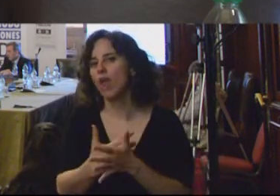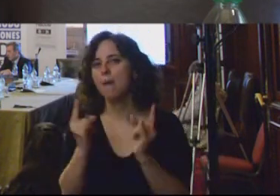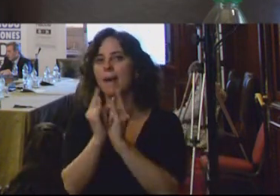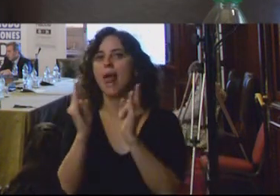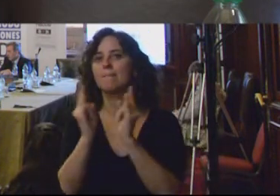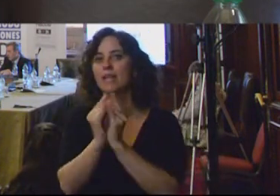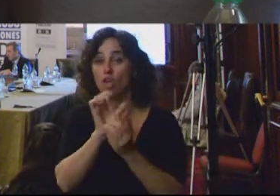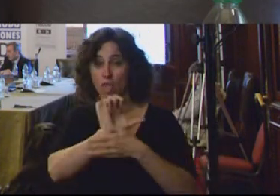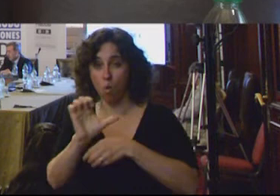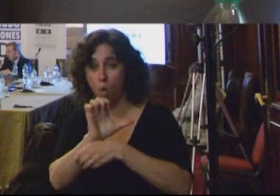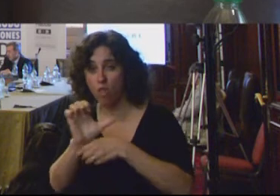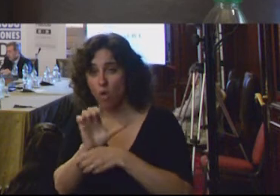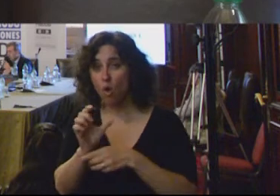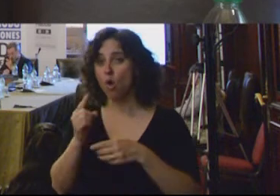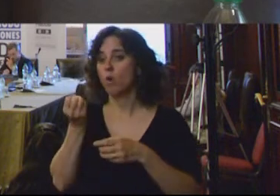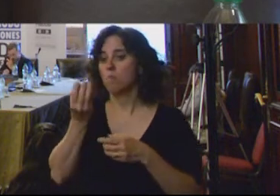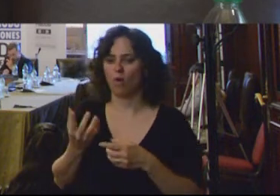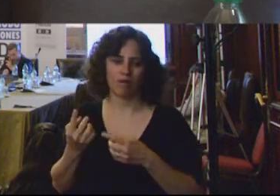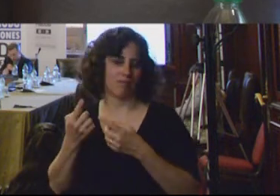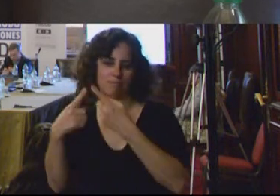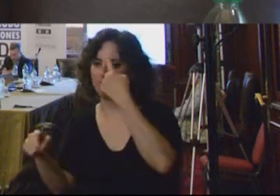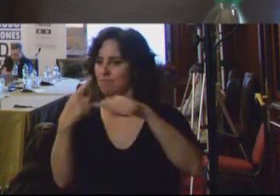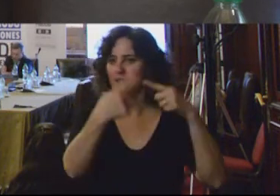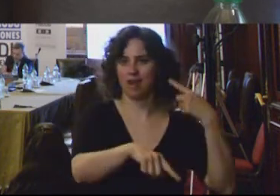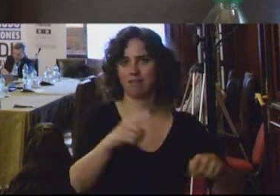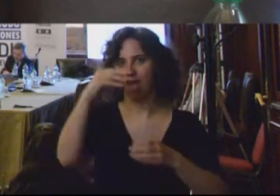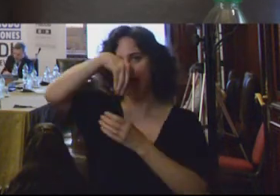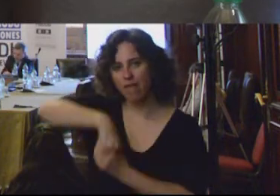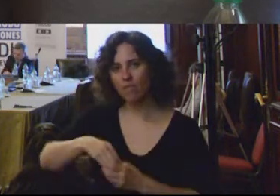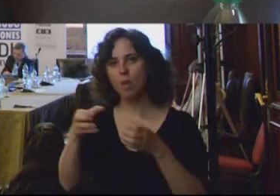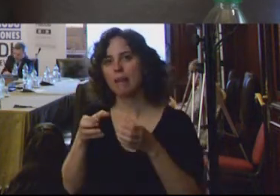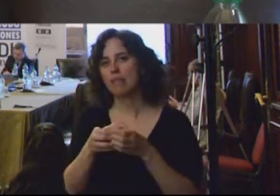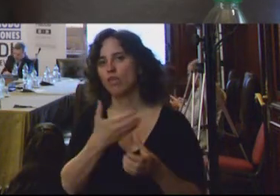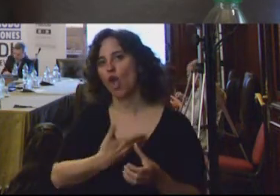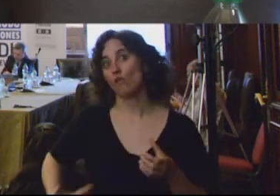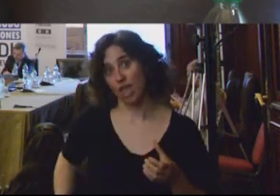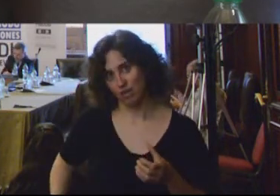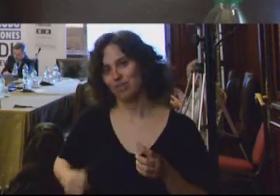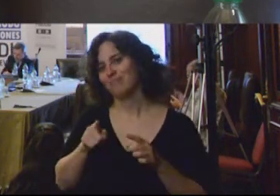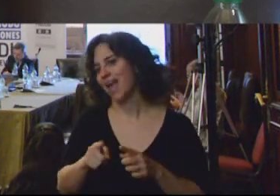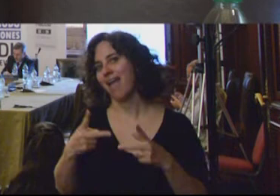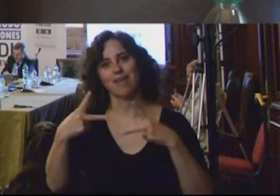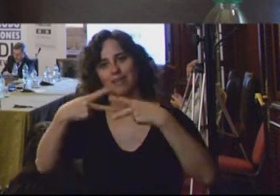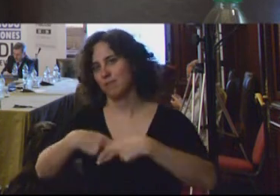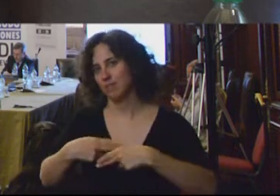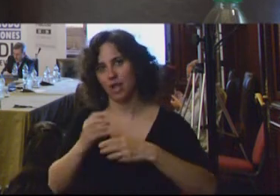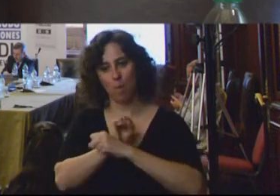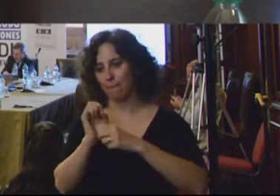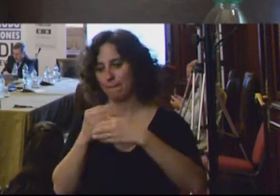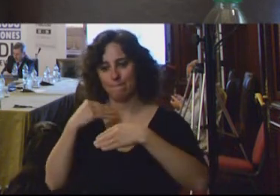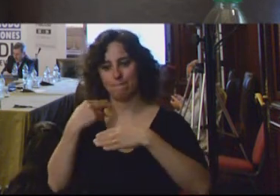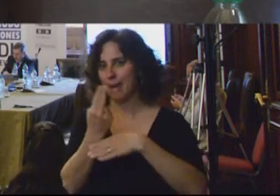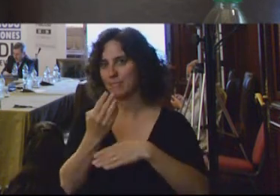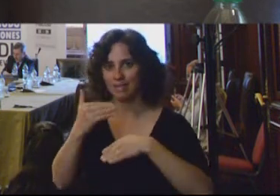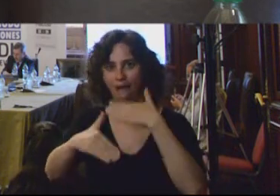ecuatoriano, producto de las discrepancias al interior del mismo partido de gobierno. Entonces, eso no ha permitido avanzar en ninguna